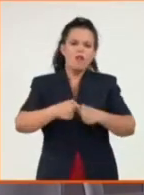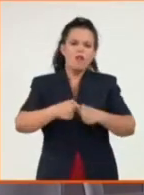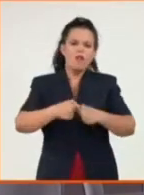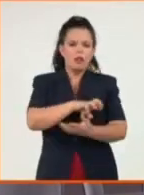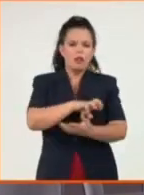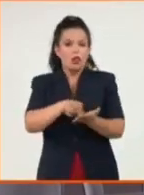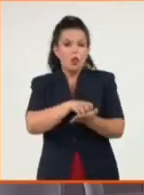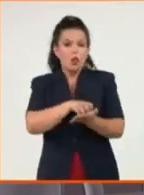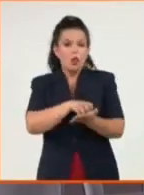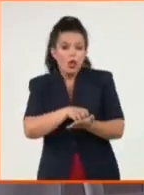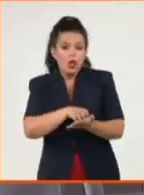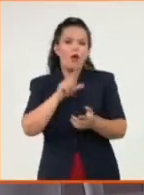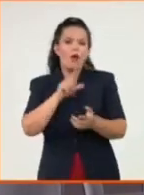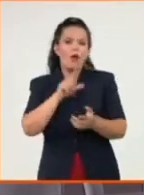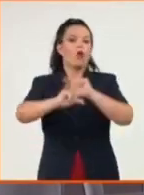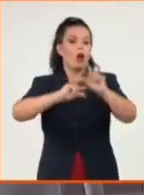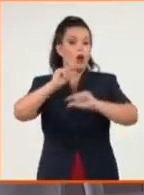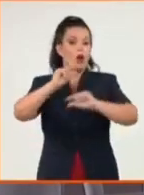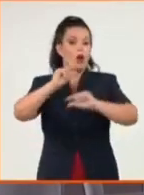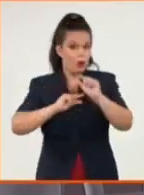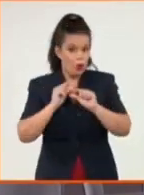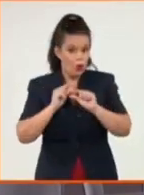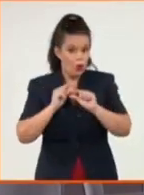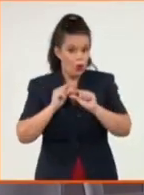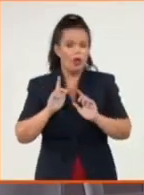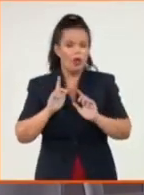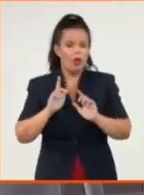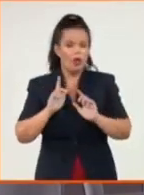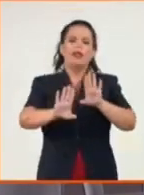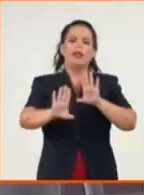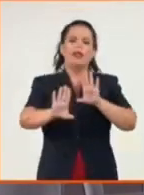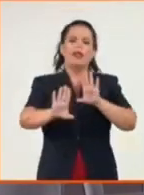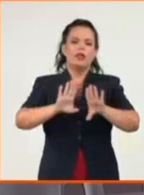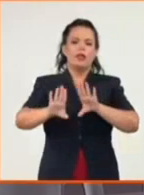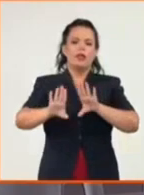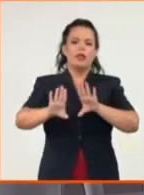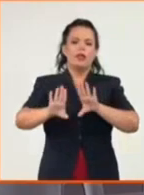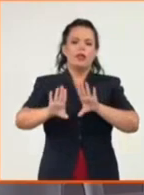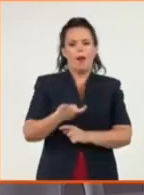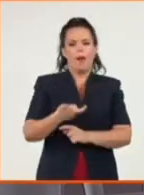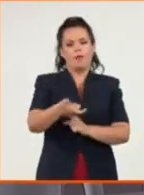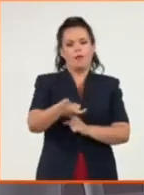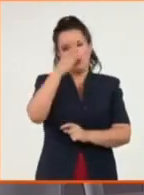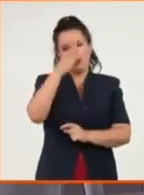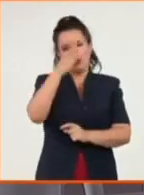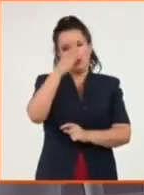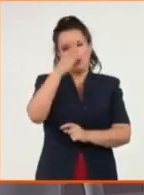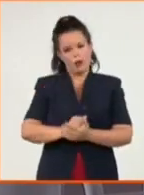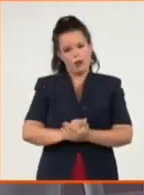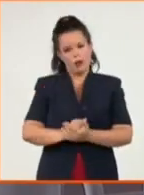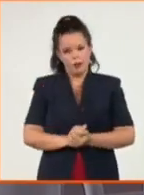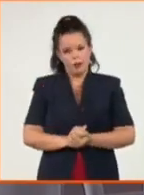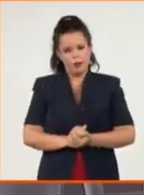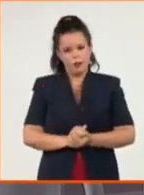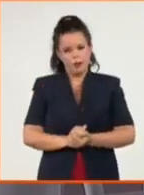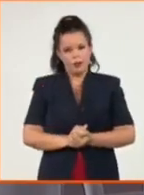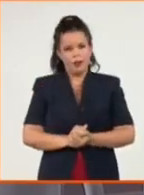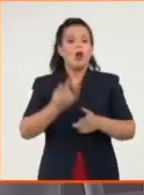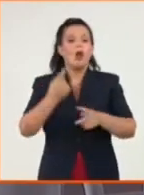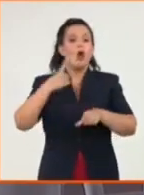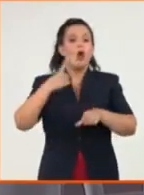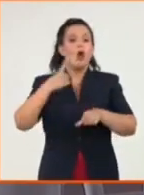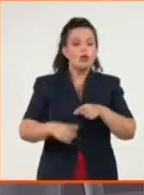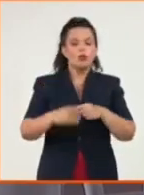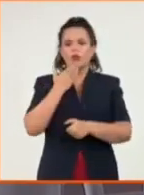de la cadena de moneda nacional también otra de las de las posibilidades que se tienen es la importación